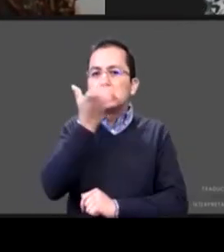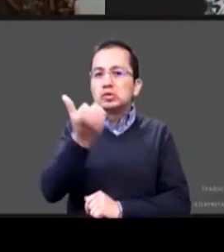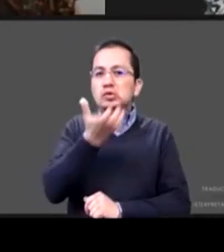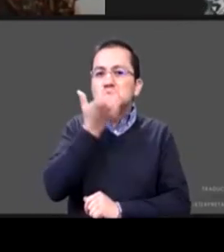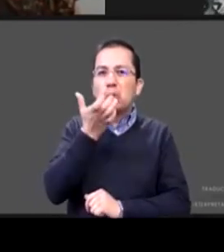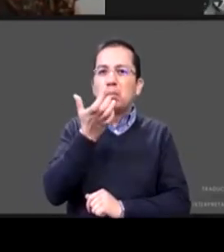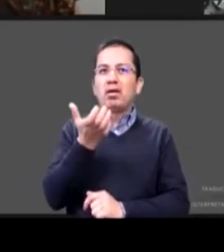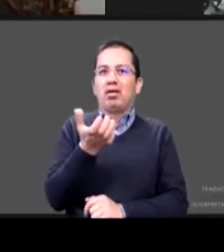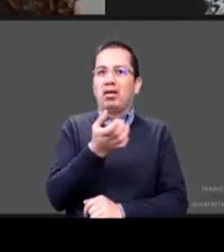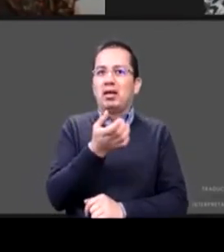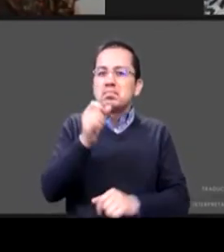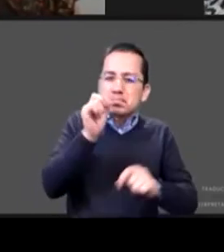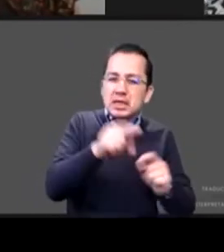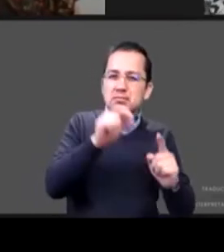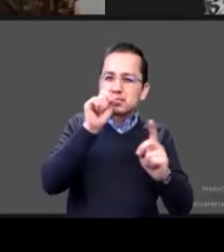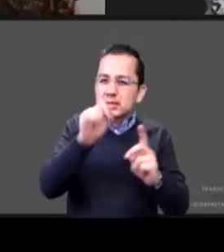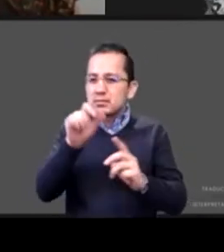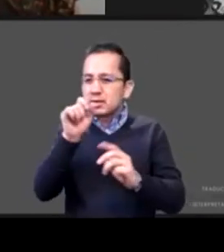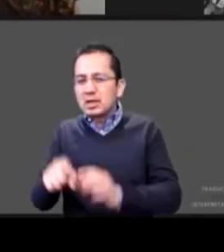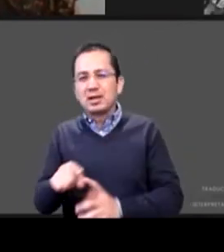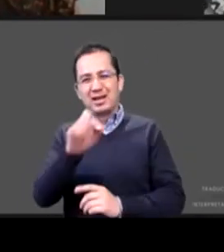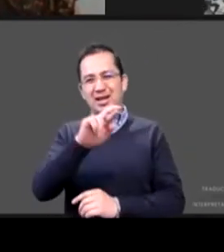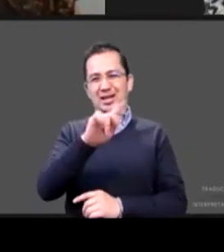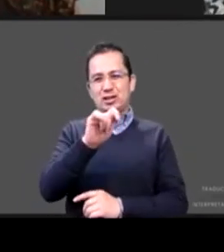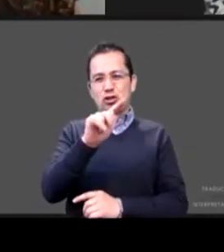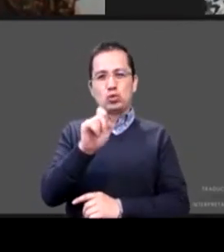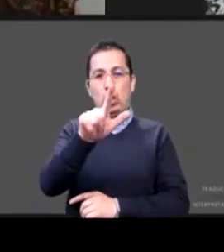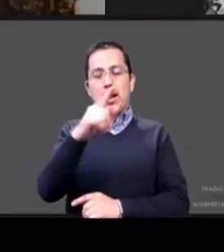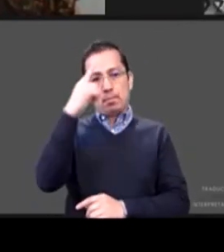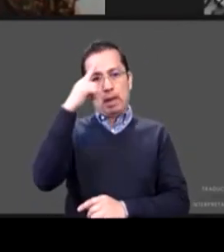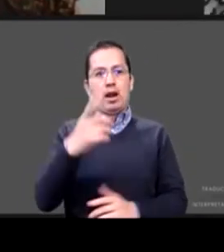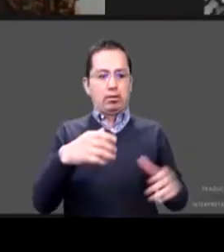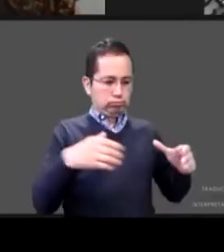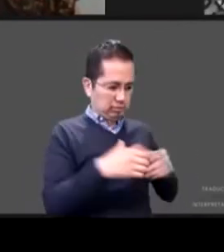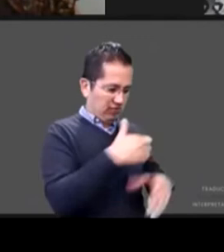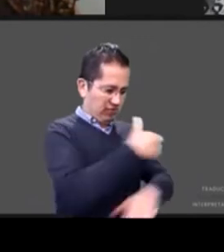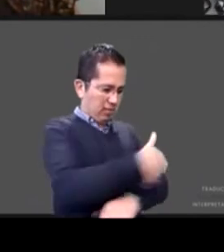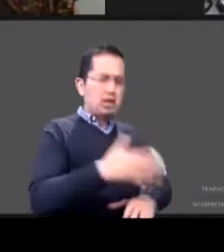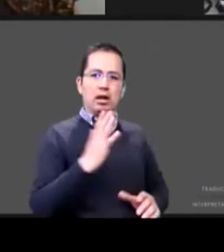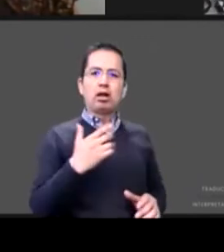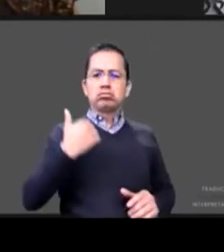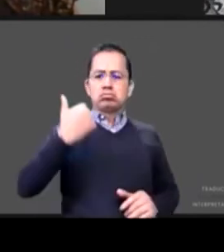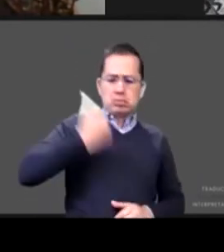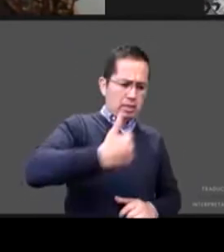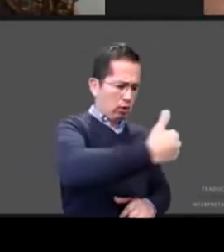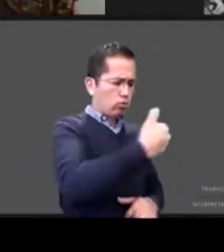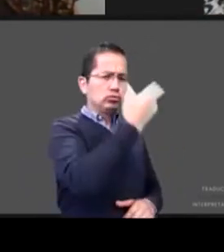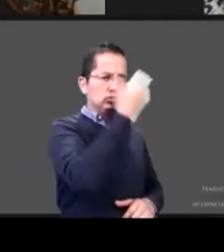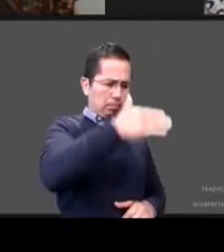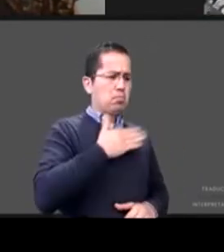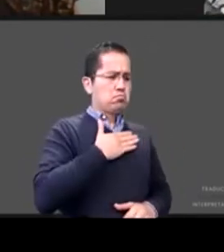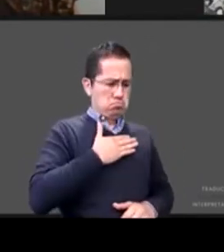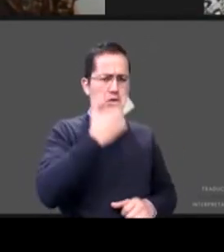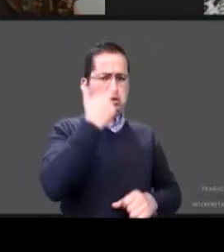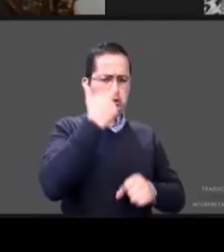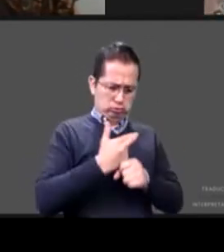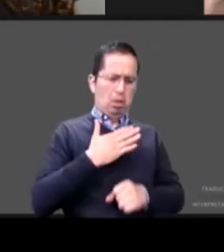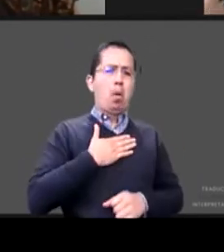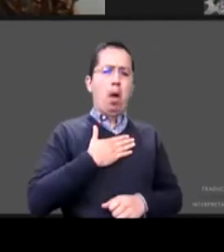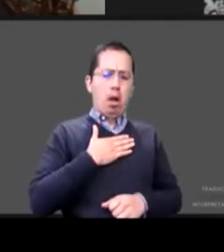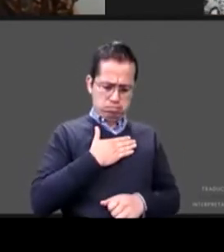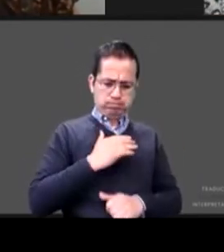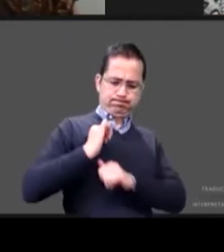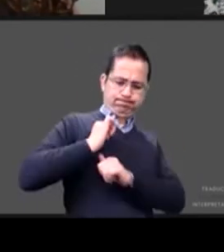mundo sepa que tiene un lugar en la familia, en la organización, y que continuamos trabajando como